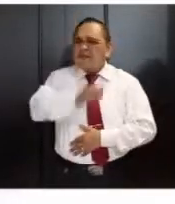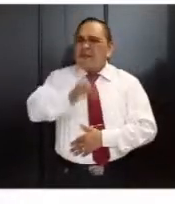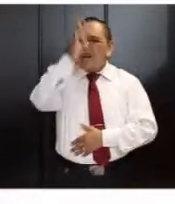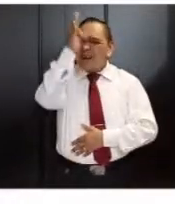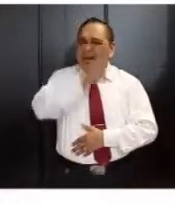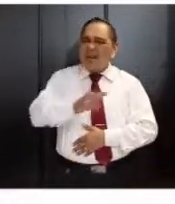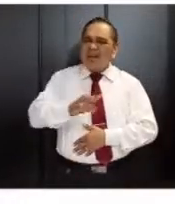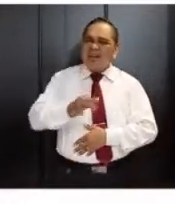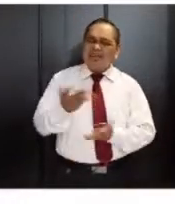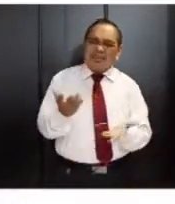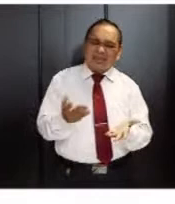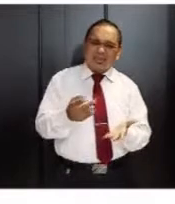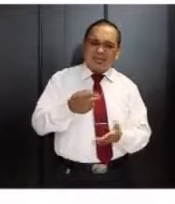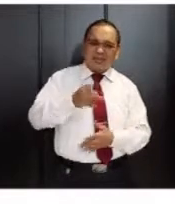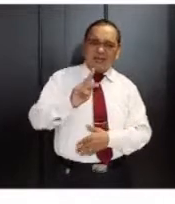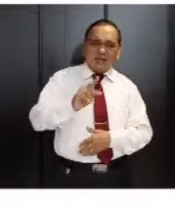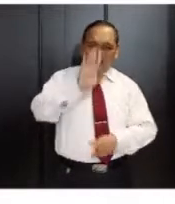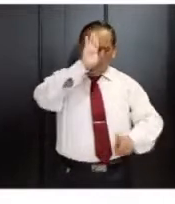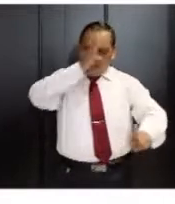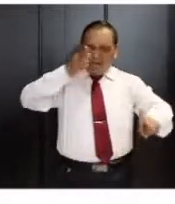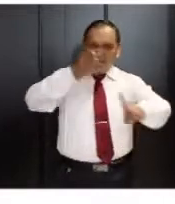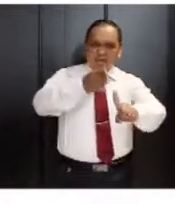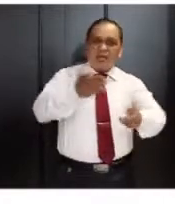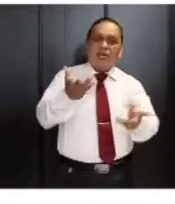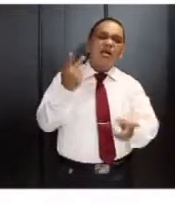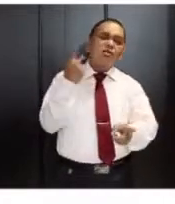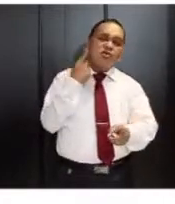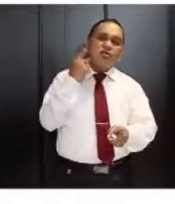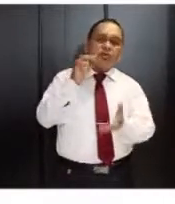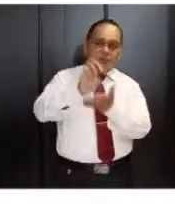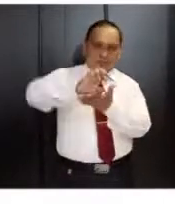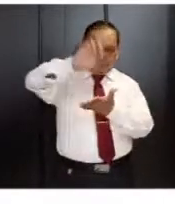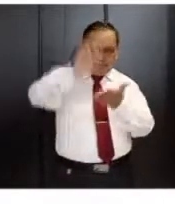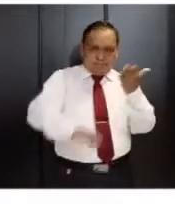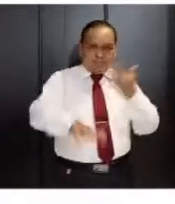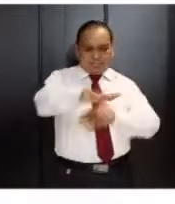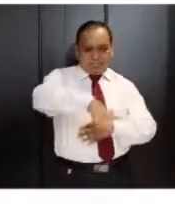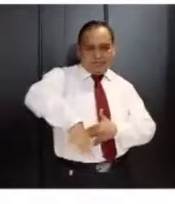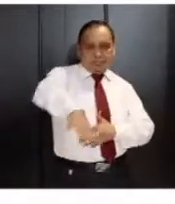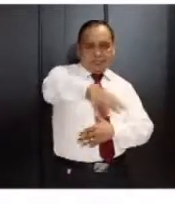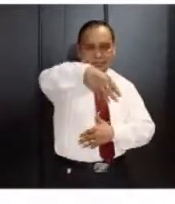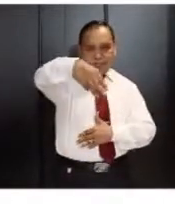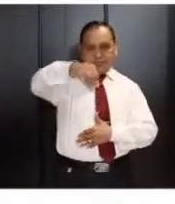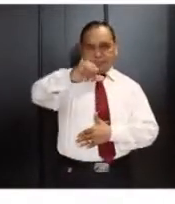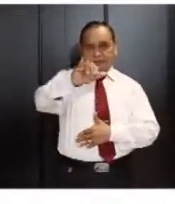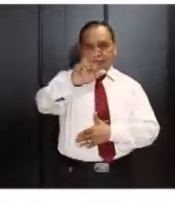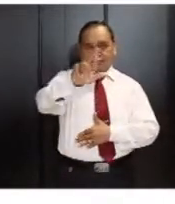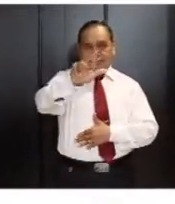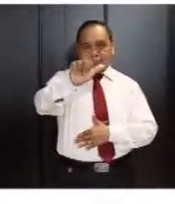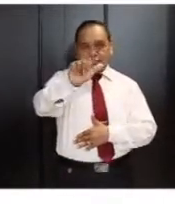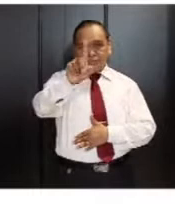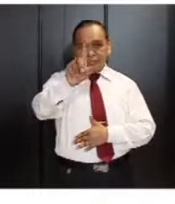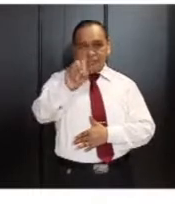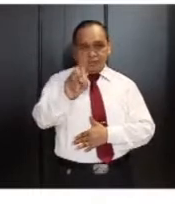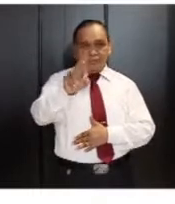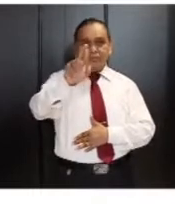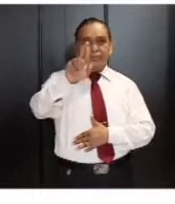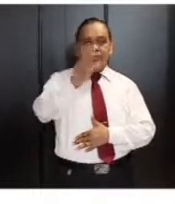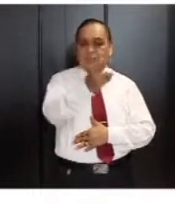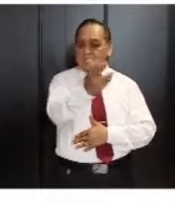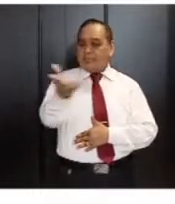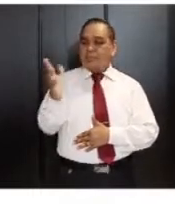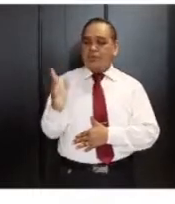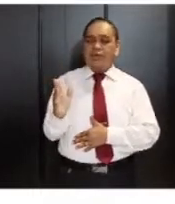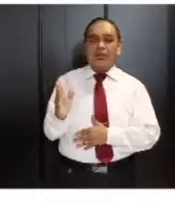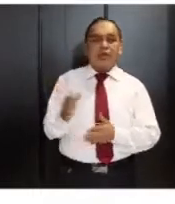injustamente con fines políticos. En los terrenos denominados El Mirador viven muchas familias que no tendrían